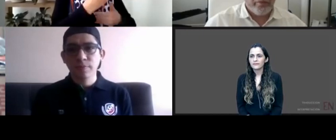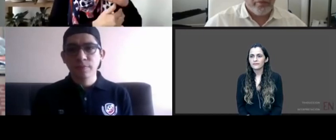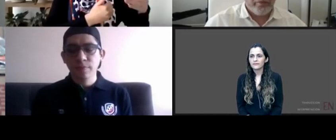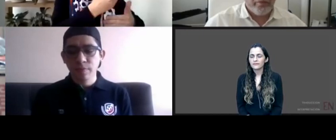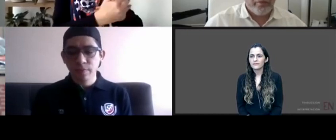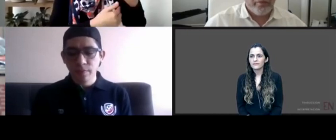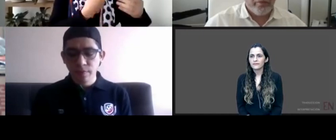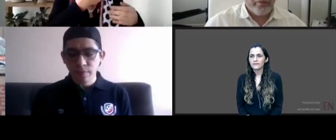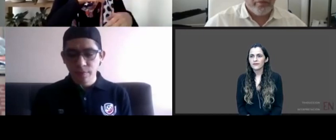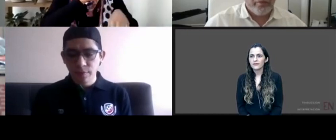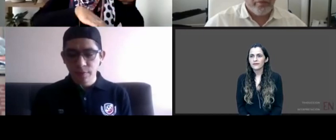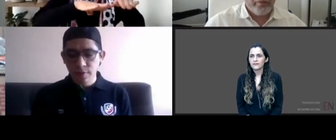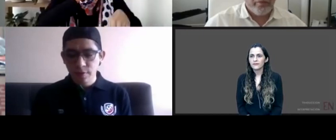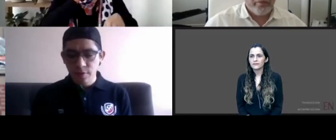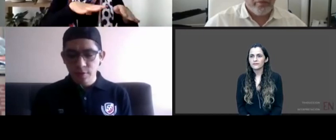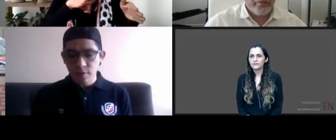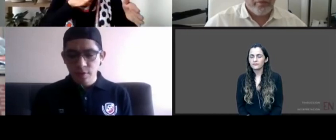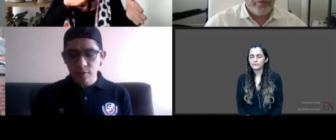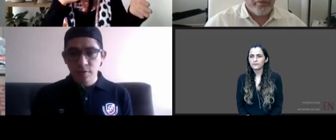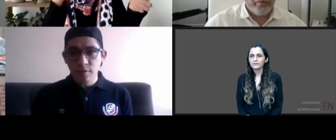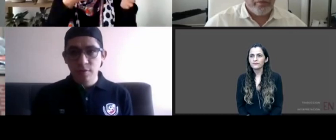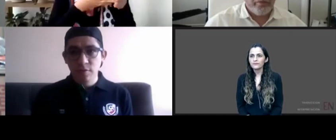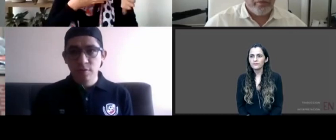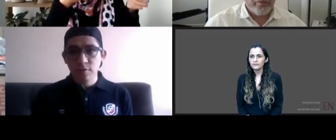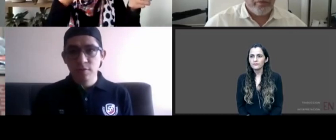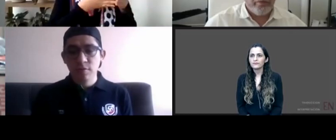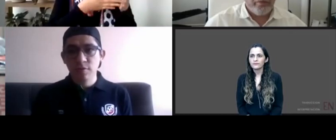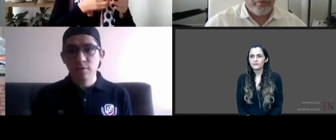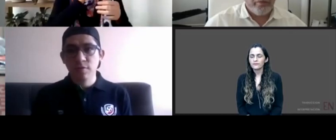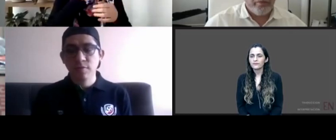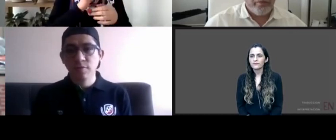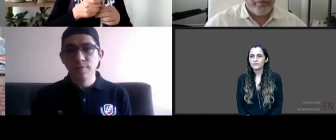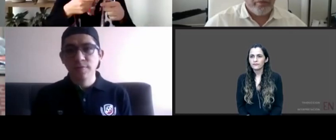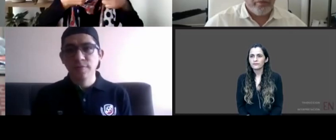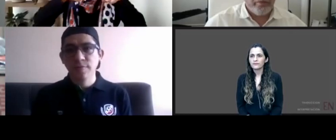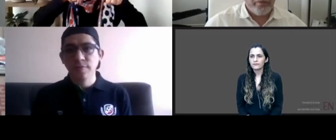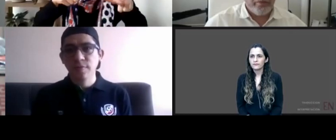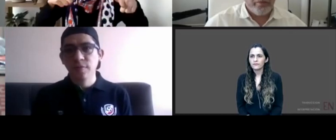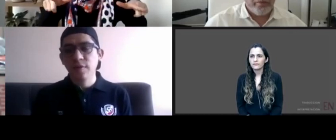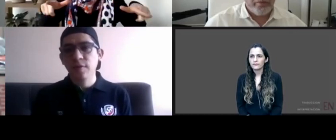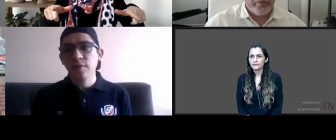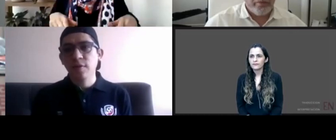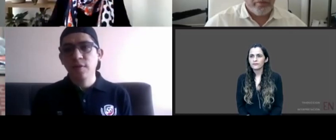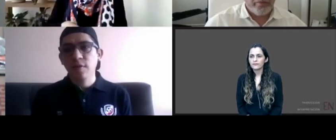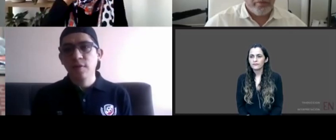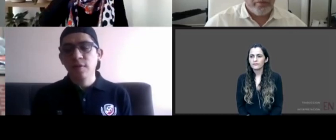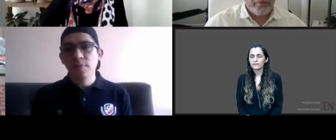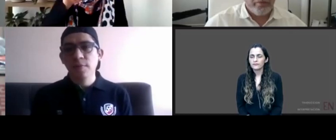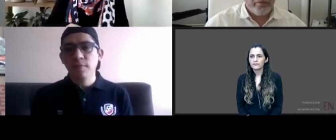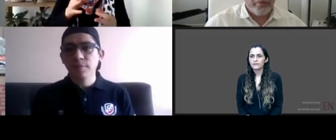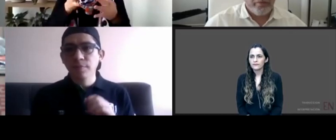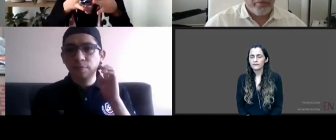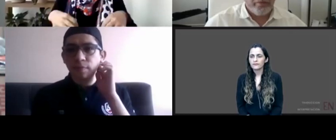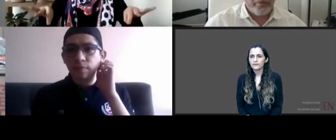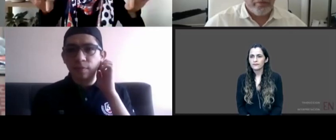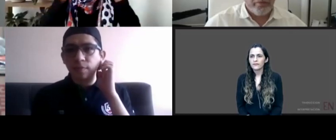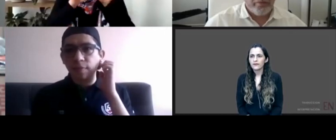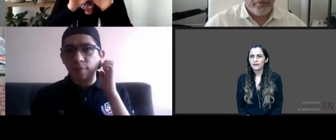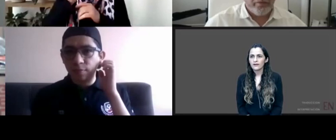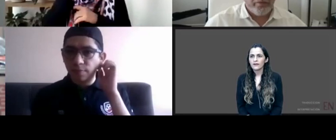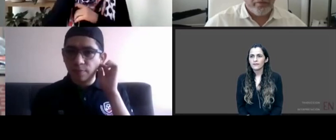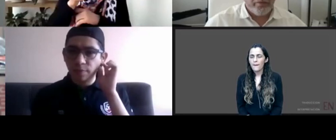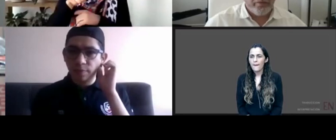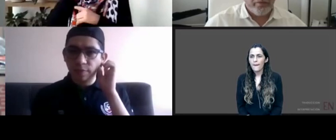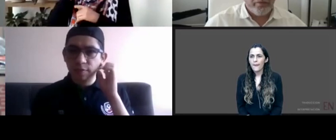Y los papás entran en una gran confusión porque esta es la primera información que tienen, el de normalizar, ¿no?